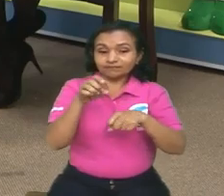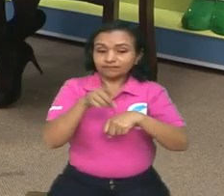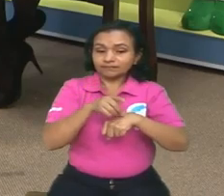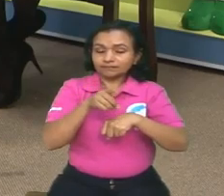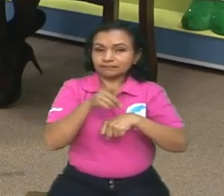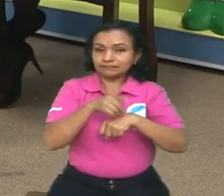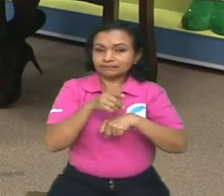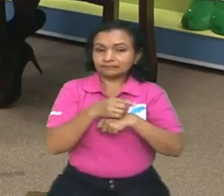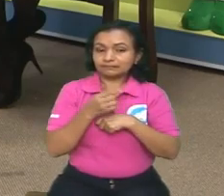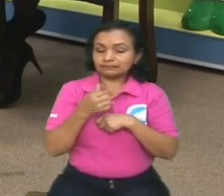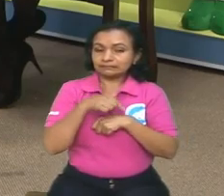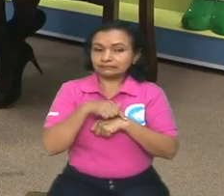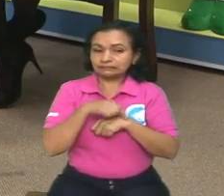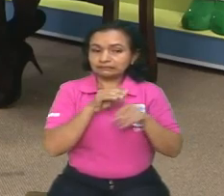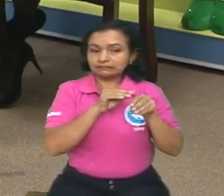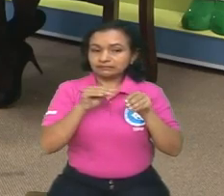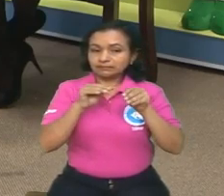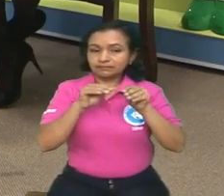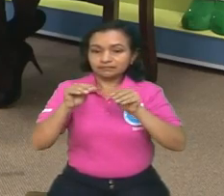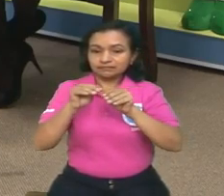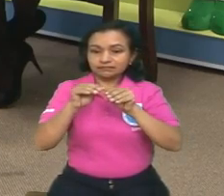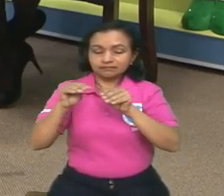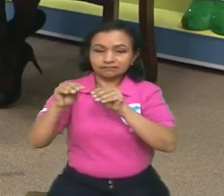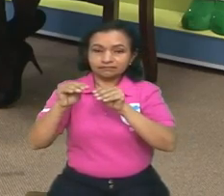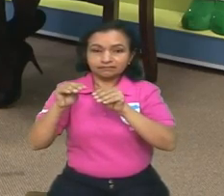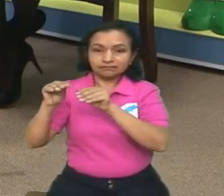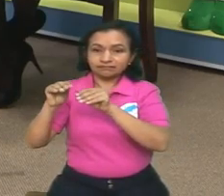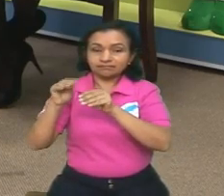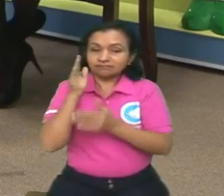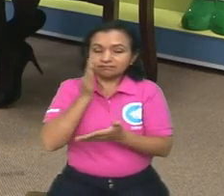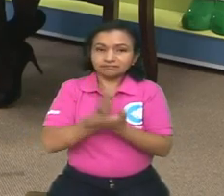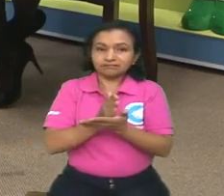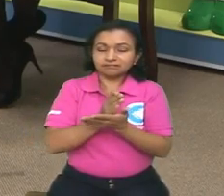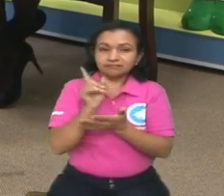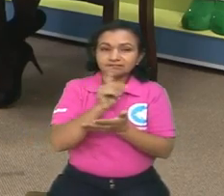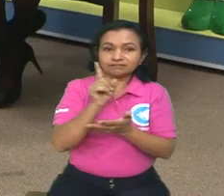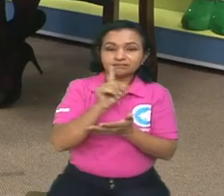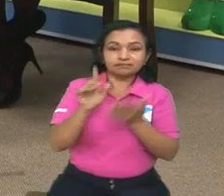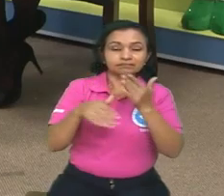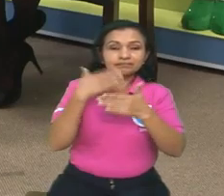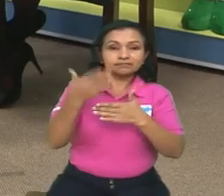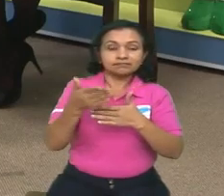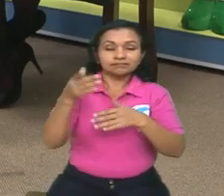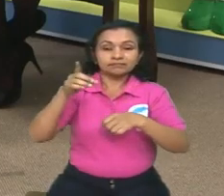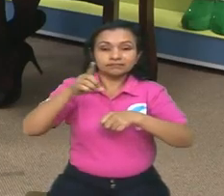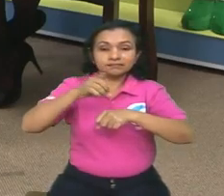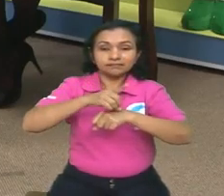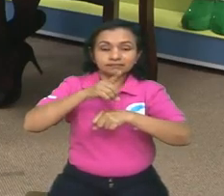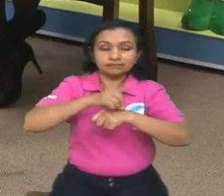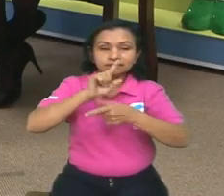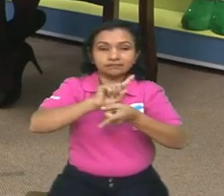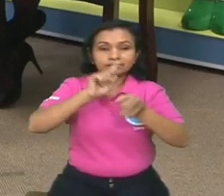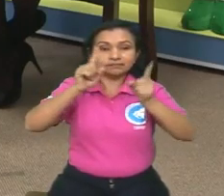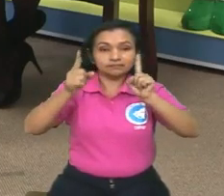voy metiendo tiempo en lo que tarda la paciente en decidirse llegar. Luego cuando esté en el consultorio se